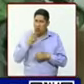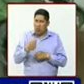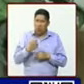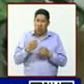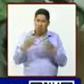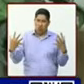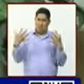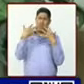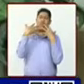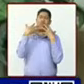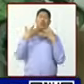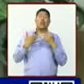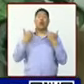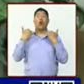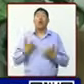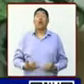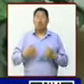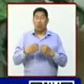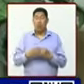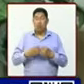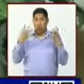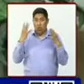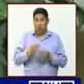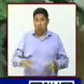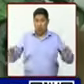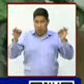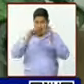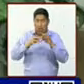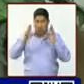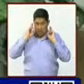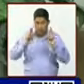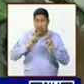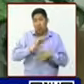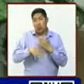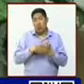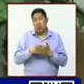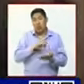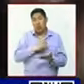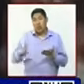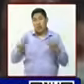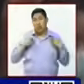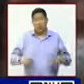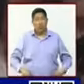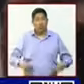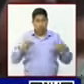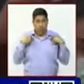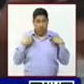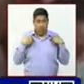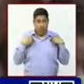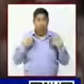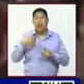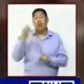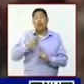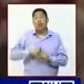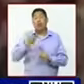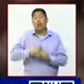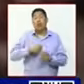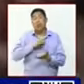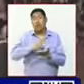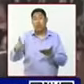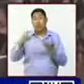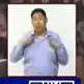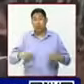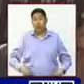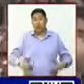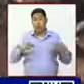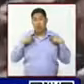Hoy es más importante que nunca promover y respetar todos los derechos humanos. La lucha por los derechos humanos lo